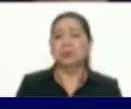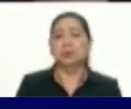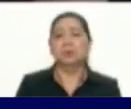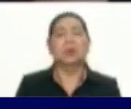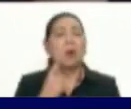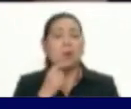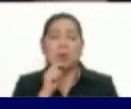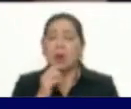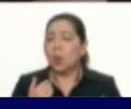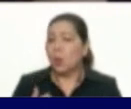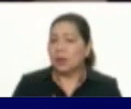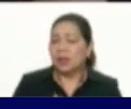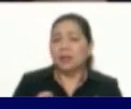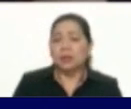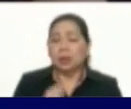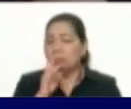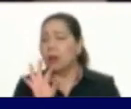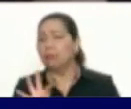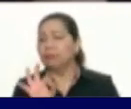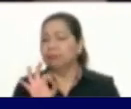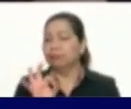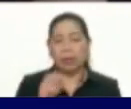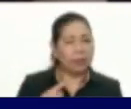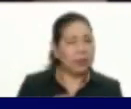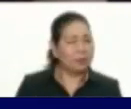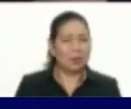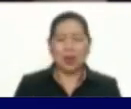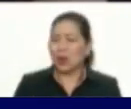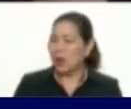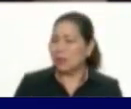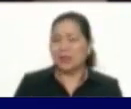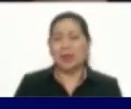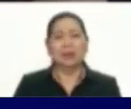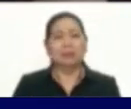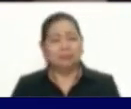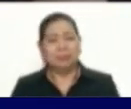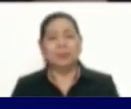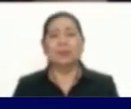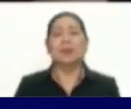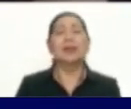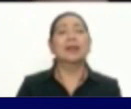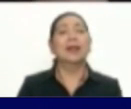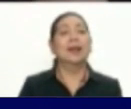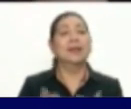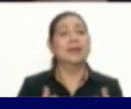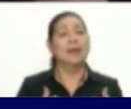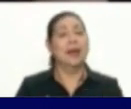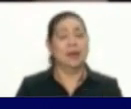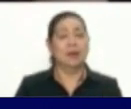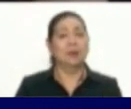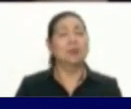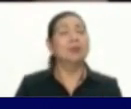y peruanos que hemos hallado muy graves y reveladores indicios de la existencia de